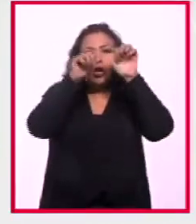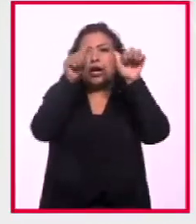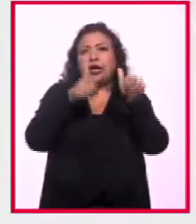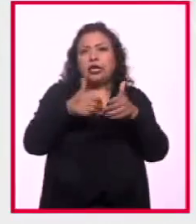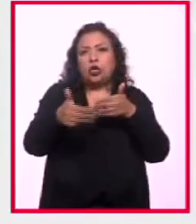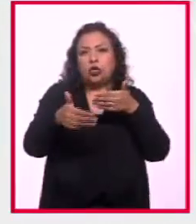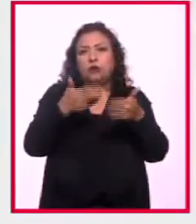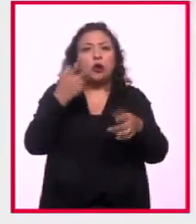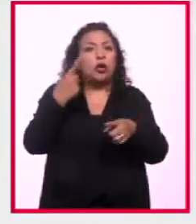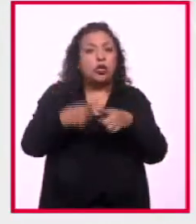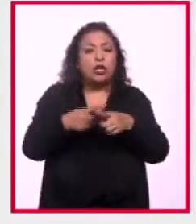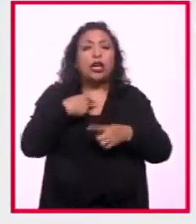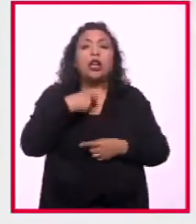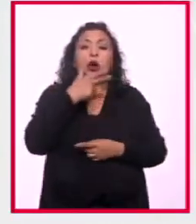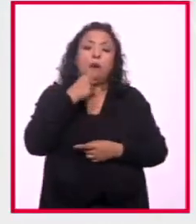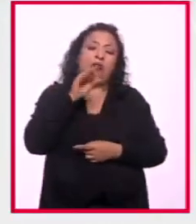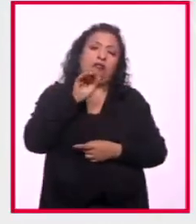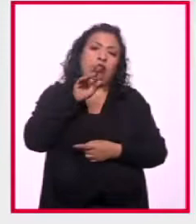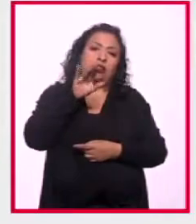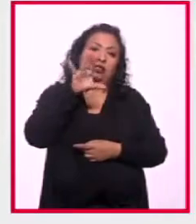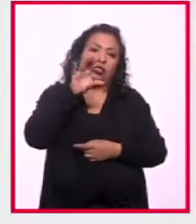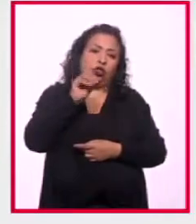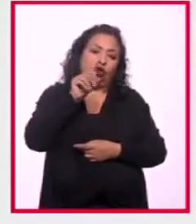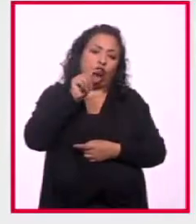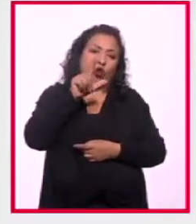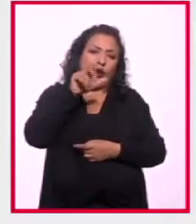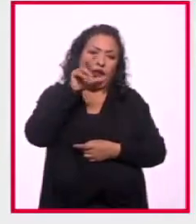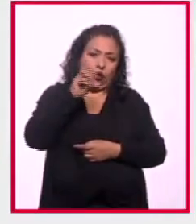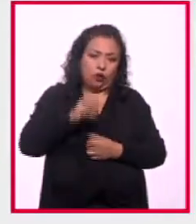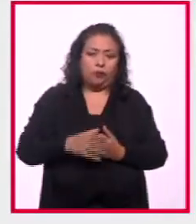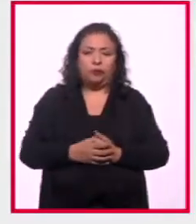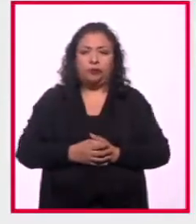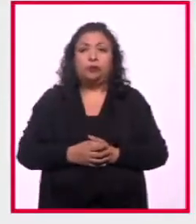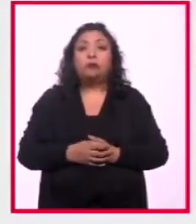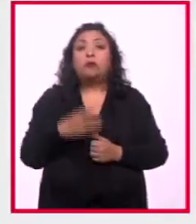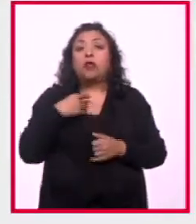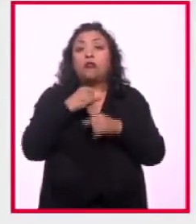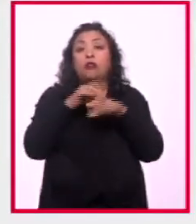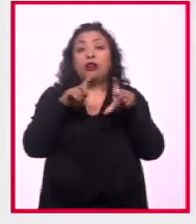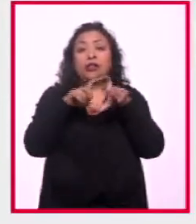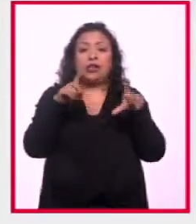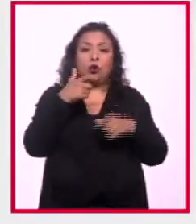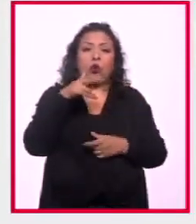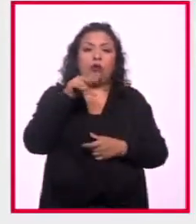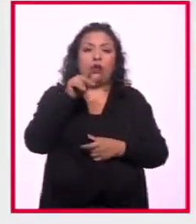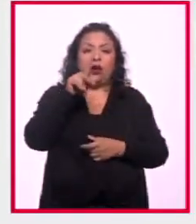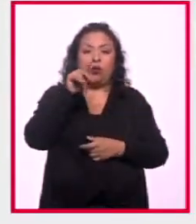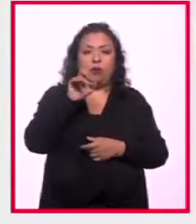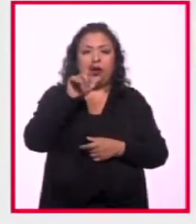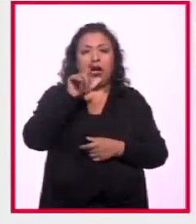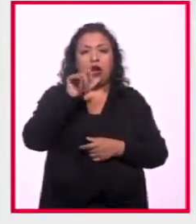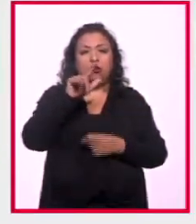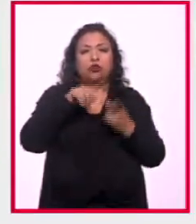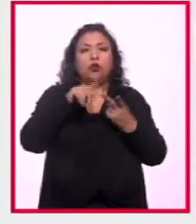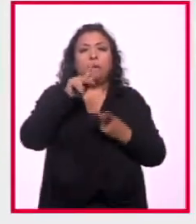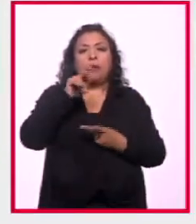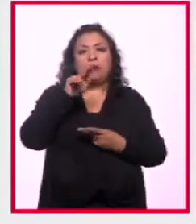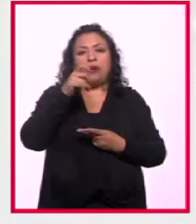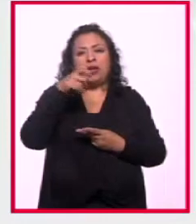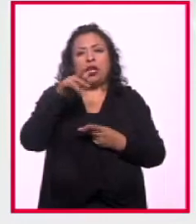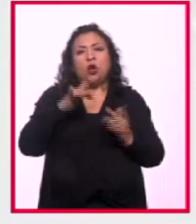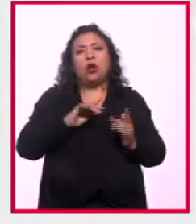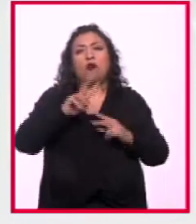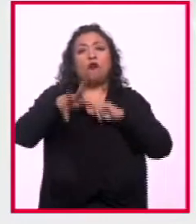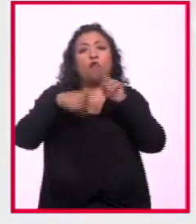contemporáneo francisco toledo con información y texto de guadalupe alonso y pepe quiroga enviados